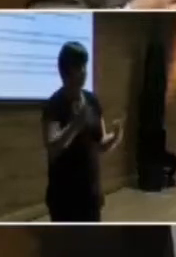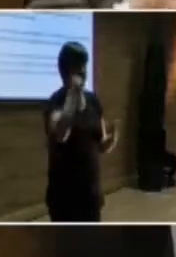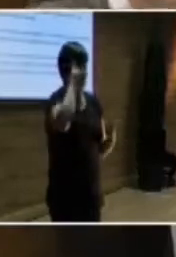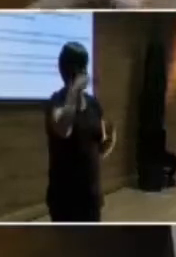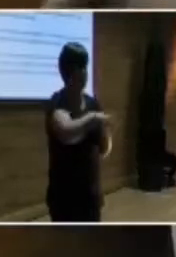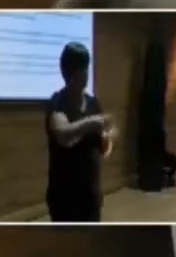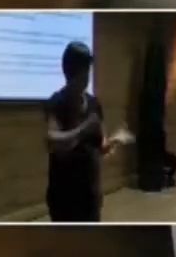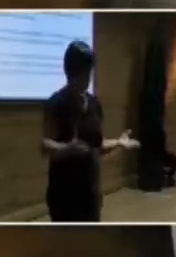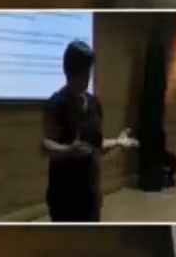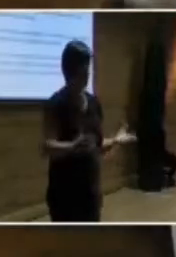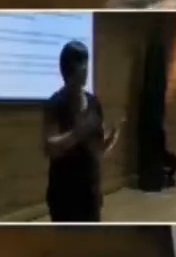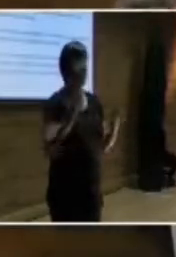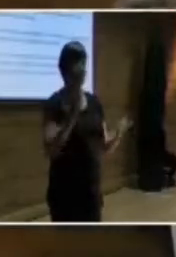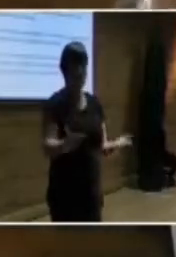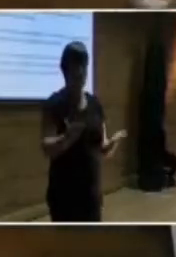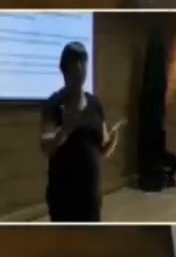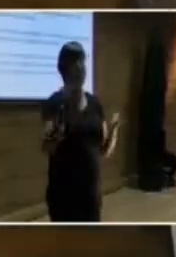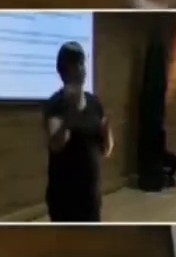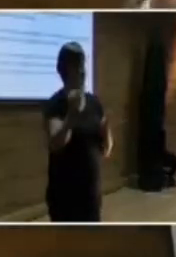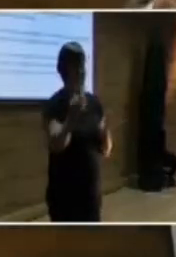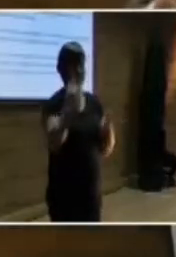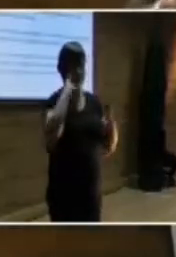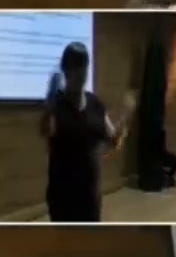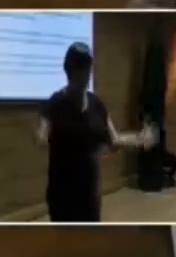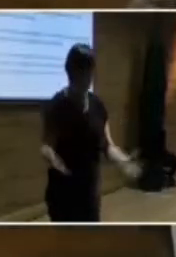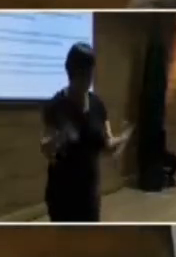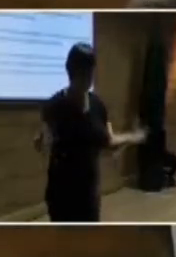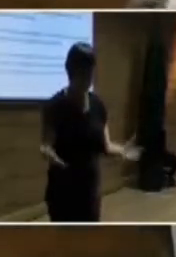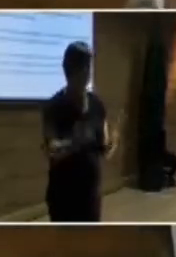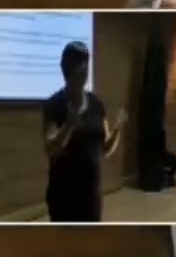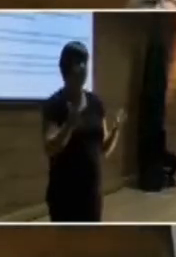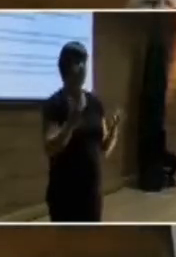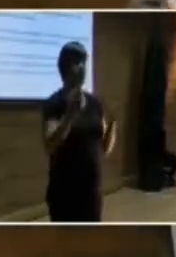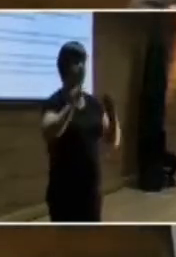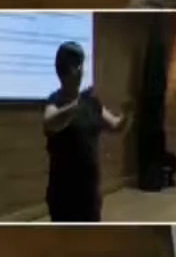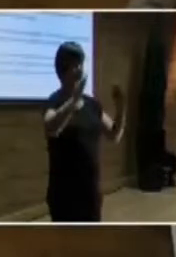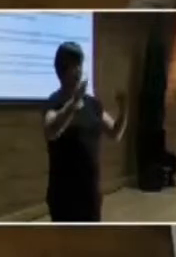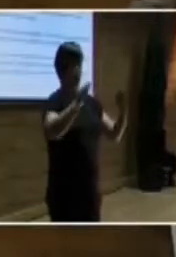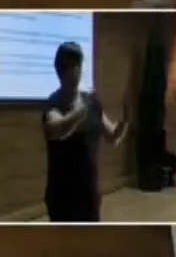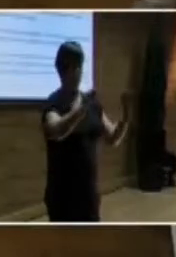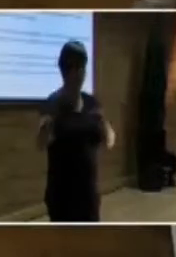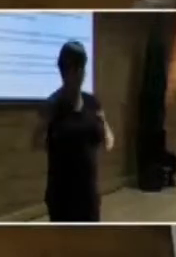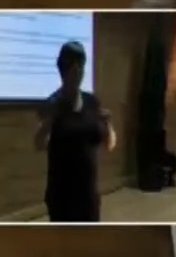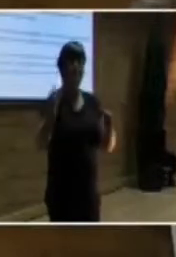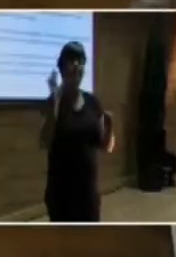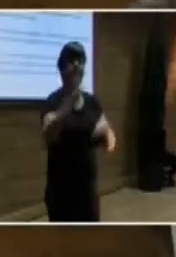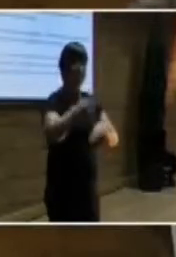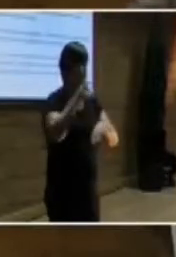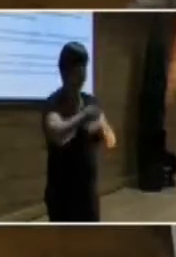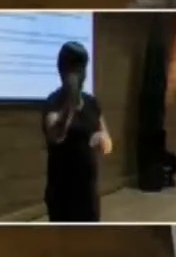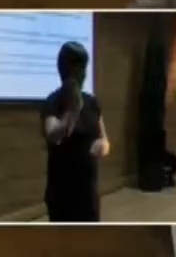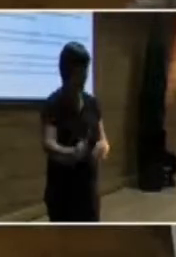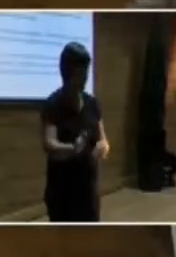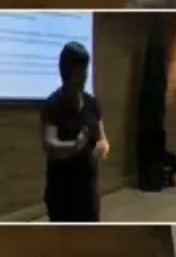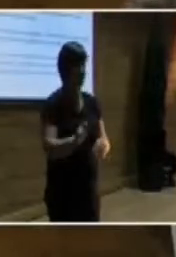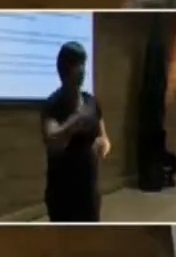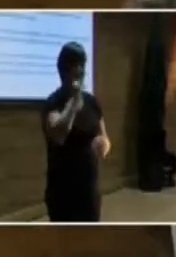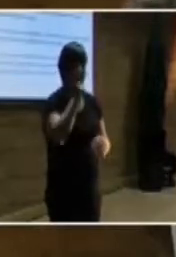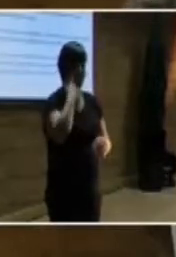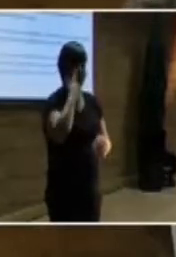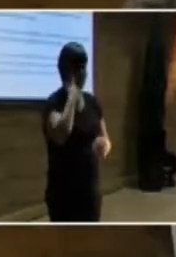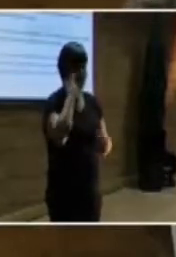manera que, de nuevo, tenemos que promover la formación de nuestros médicos para no solo conocer que los fármacos son